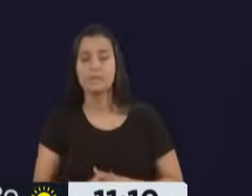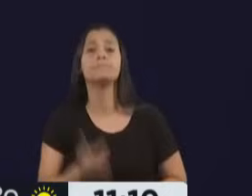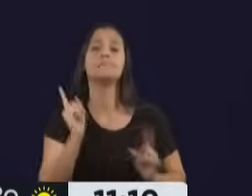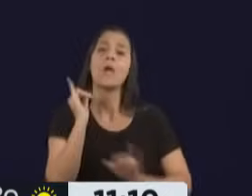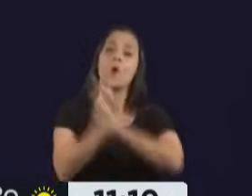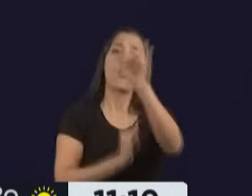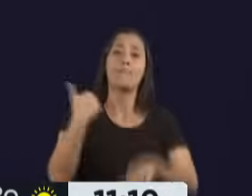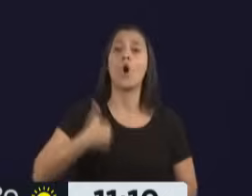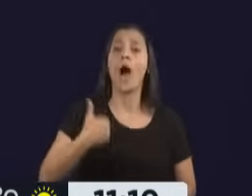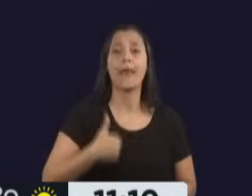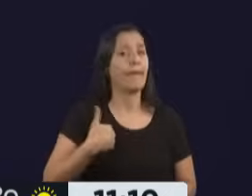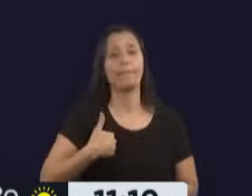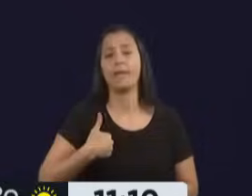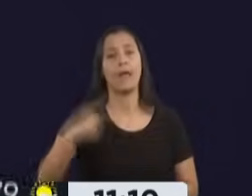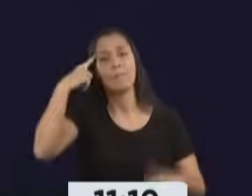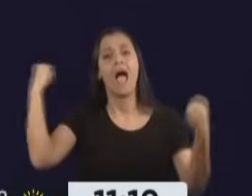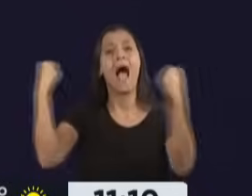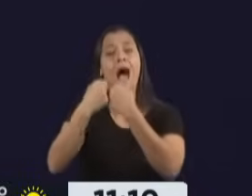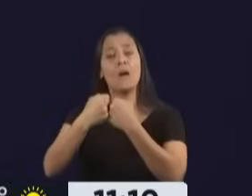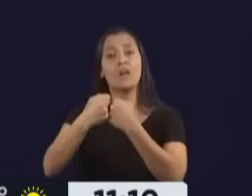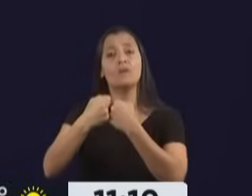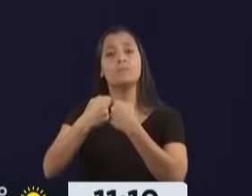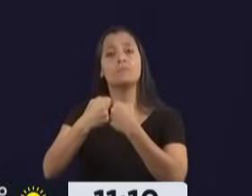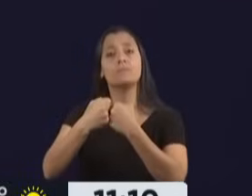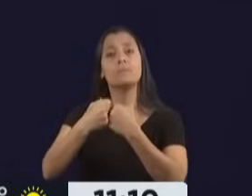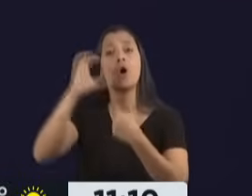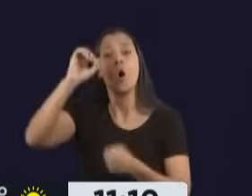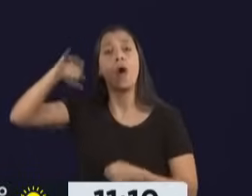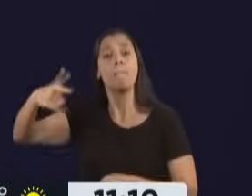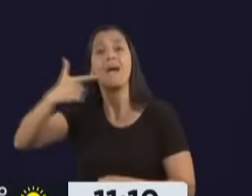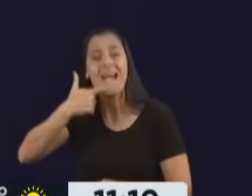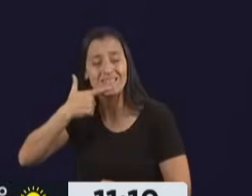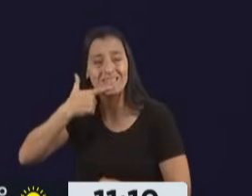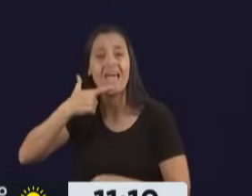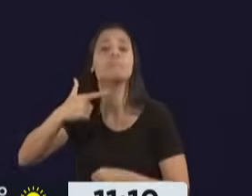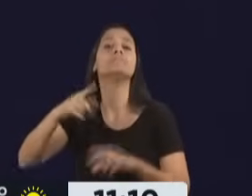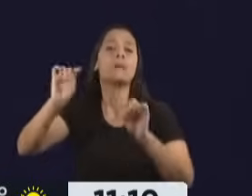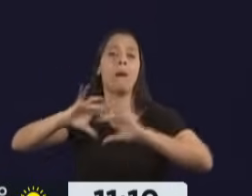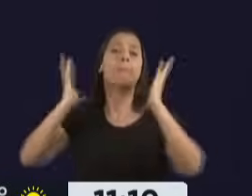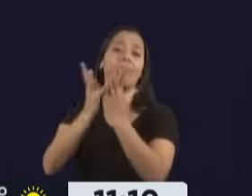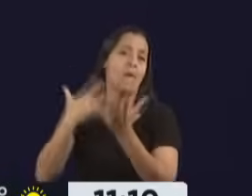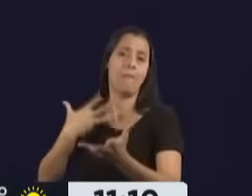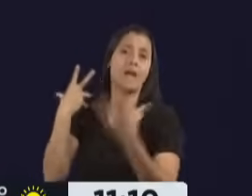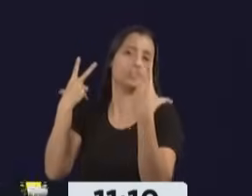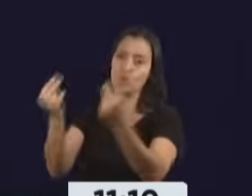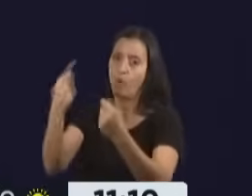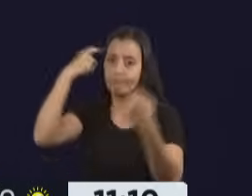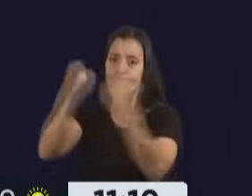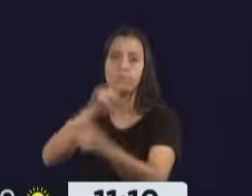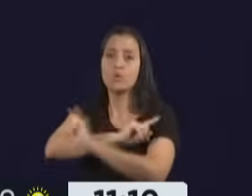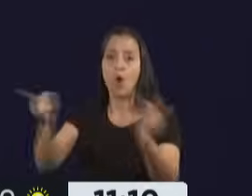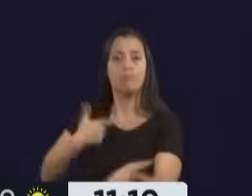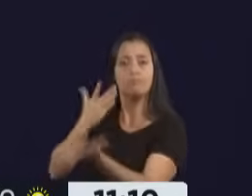comentarles que Argentina no va a adherir al acuerdo de pandemias de la OMS, de la Organización Mundial de la Salud. Esta decisión